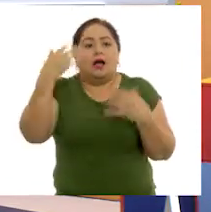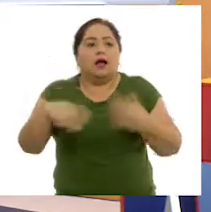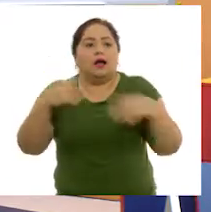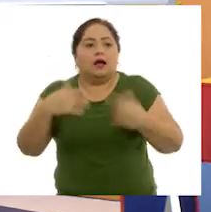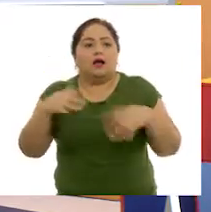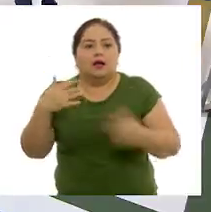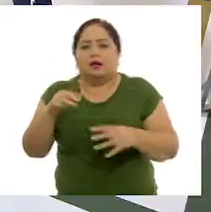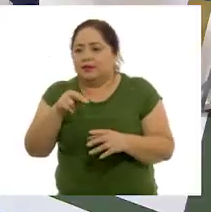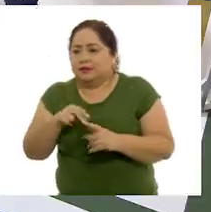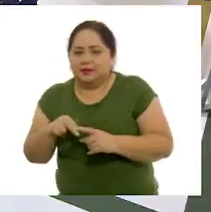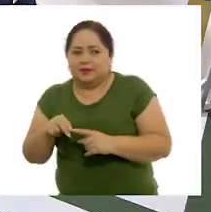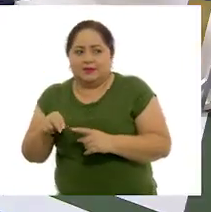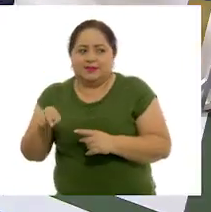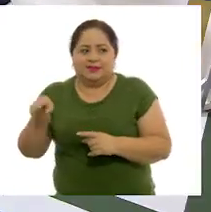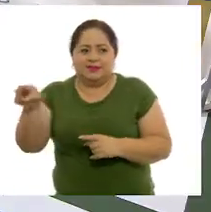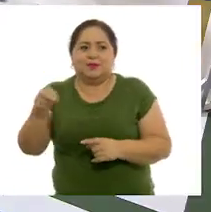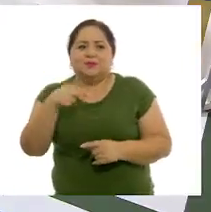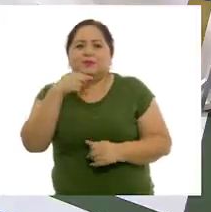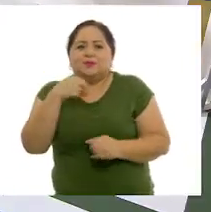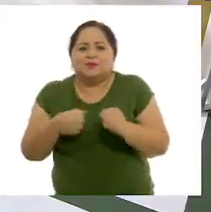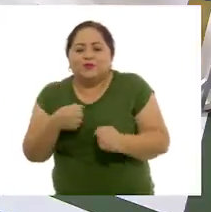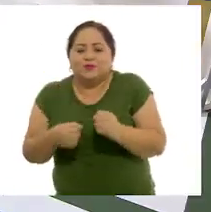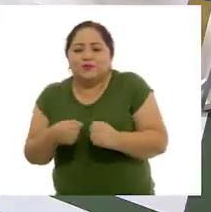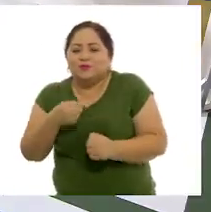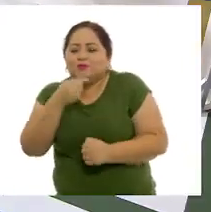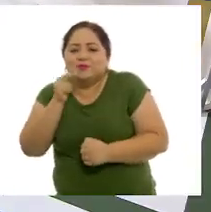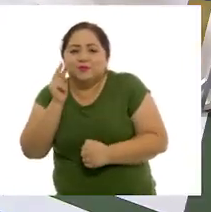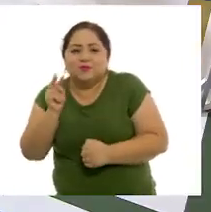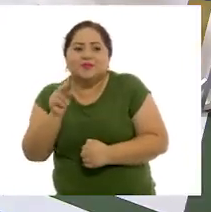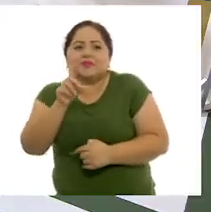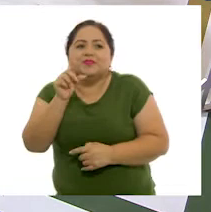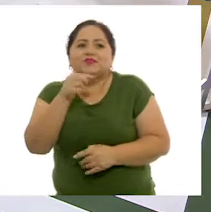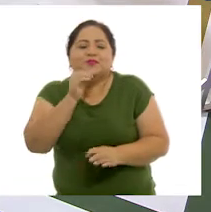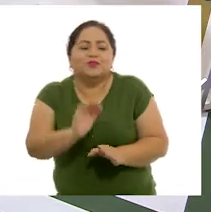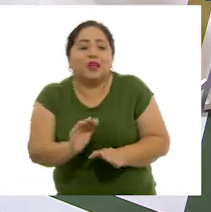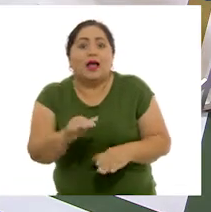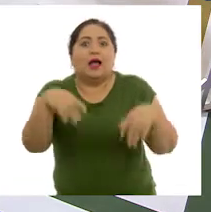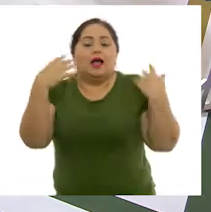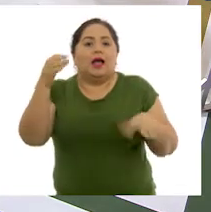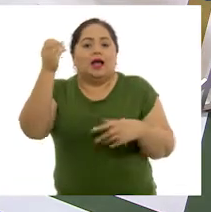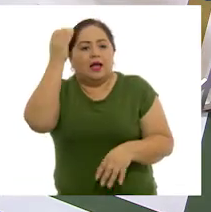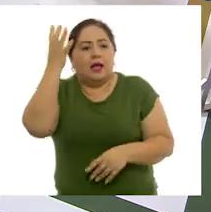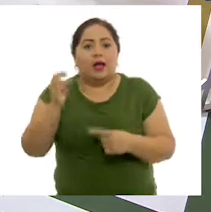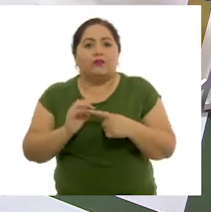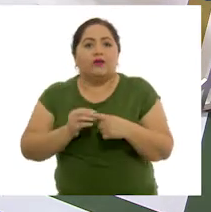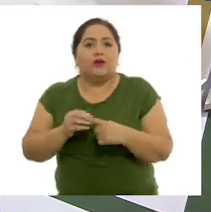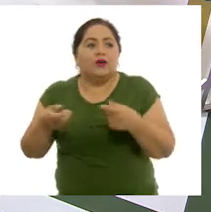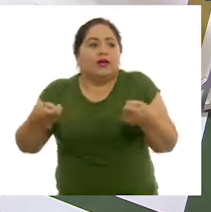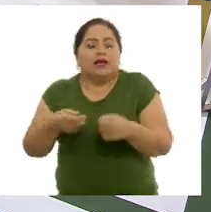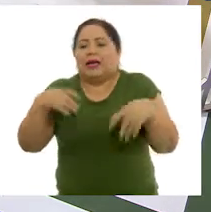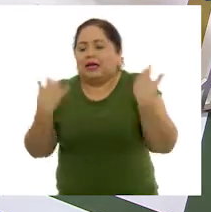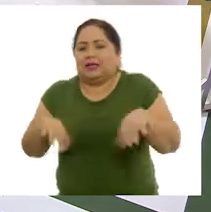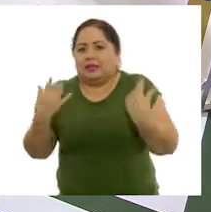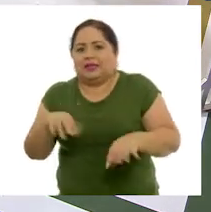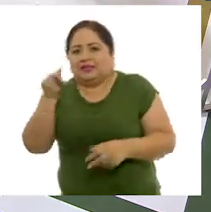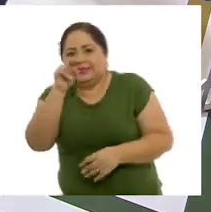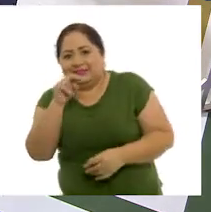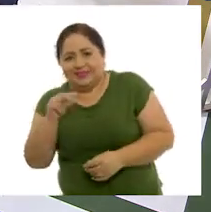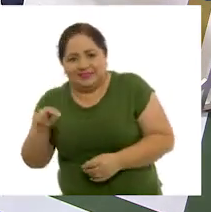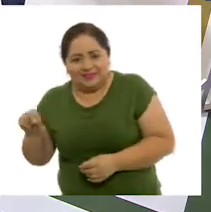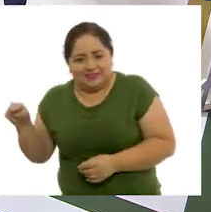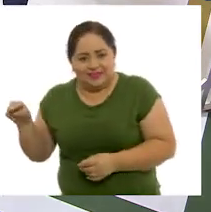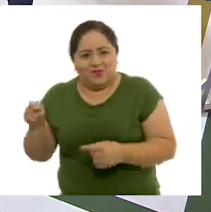tenía que ir a dormir al nietecito. Y entonces va a dormir al nietecito. Ya, mi niño, duérmete. Ah, pero los frijoles, espérame.